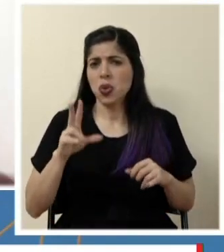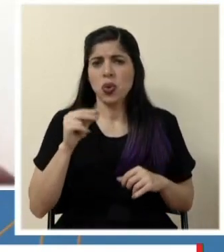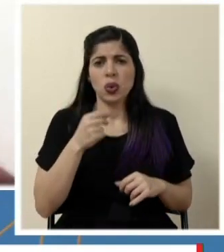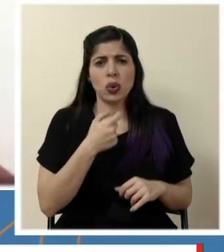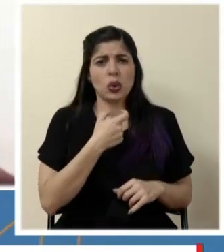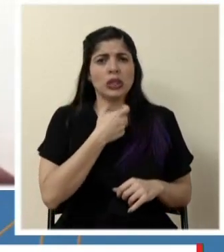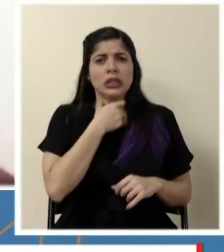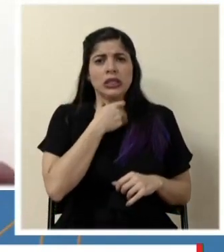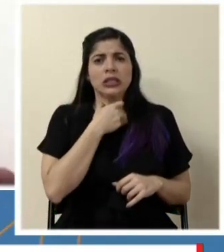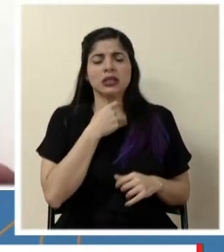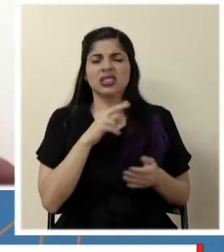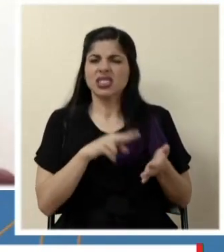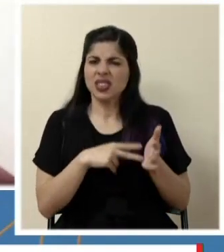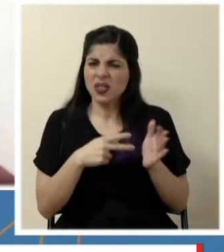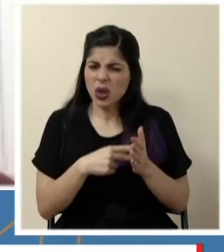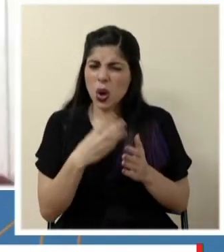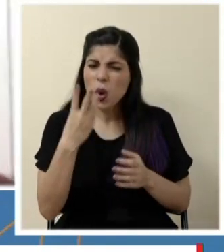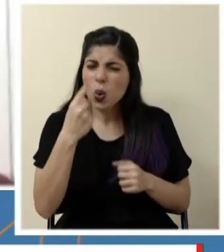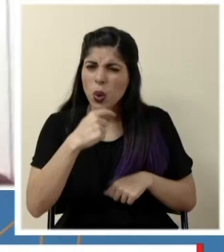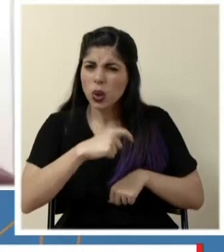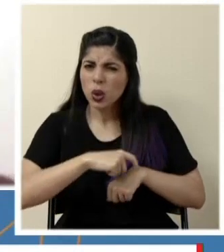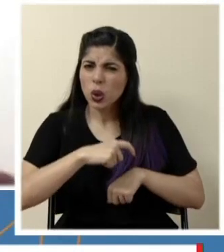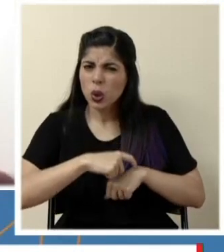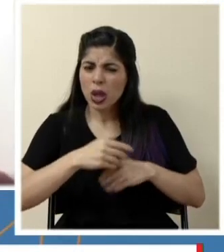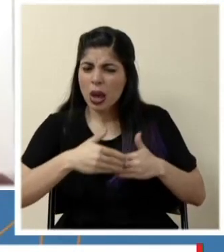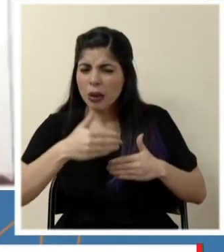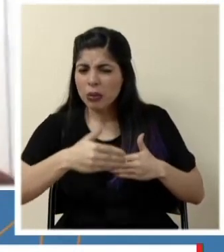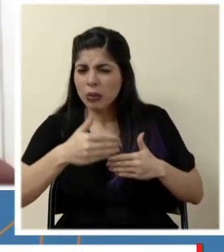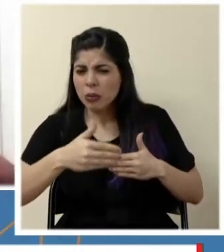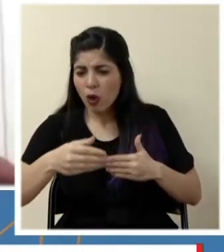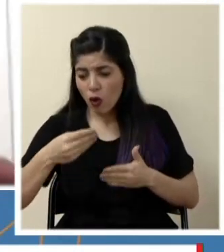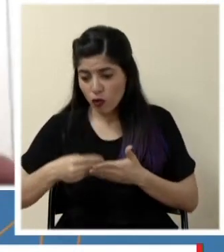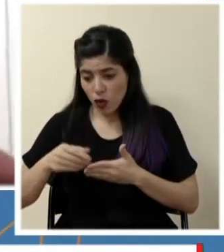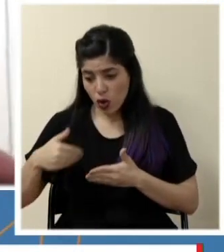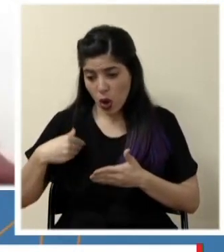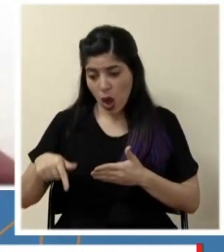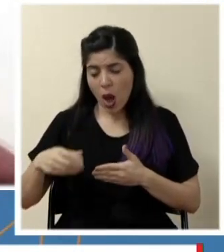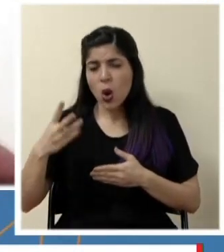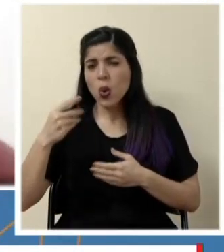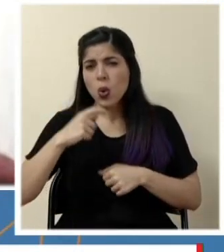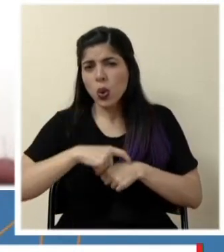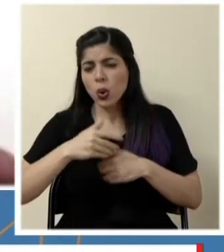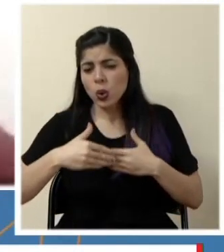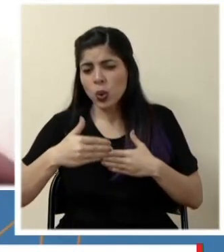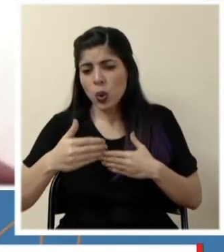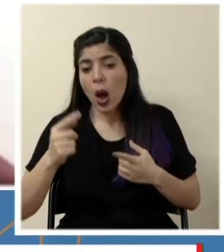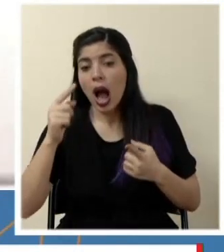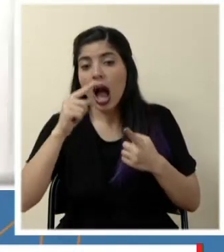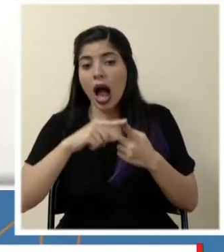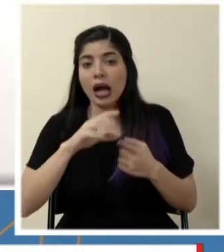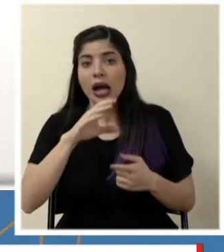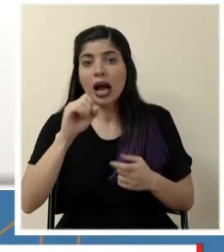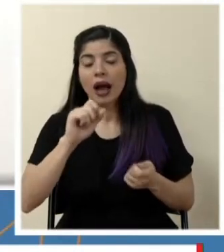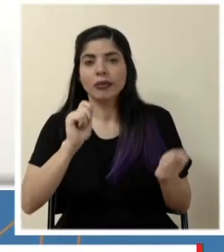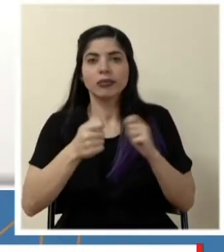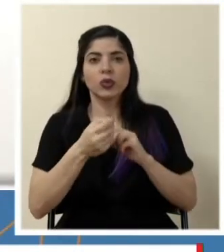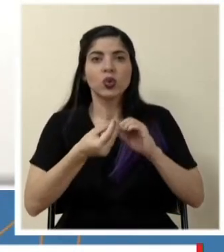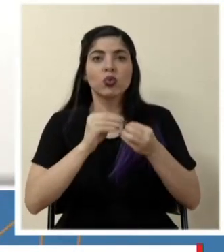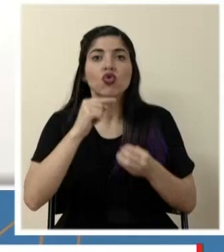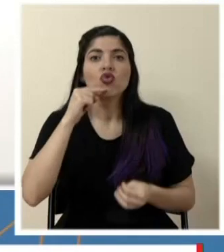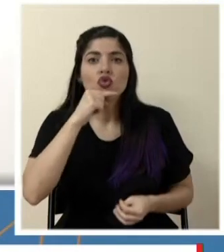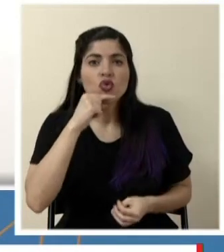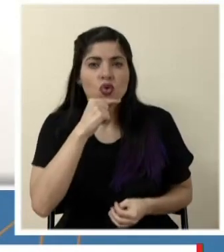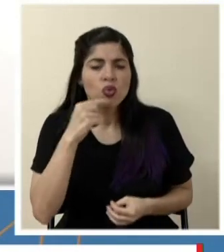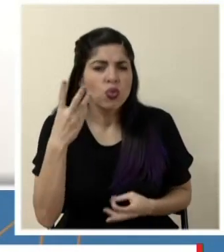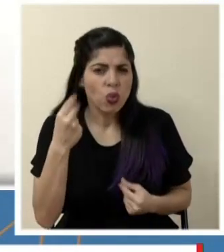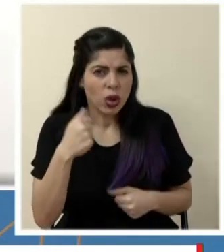¿Hasta cuánto tiempo nos va a dar chance estos recursos para que la caja no esté en números rojos?